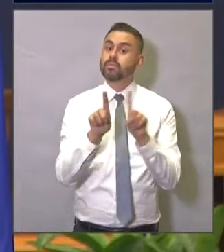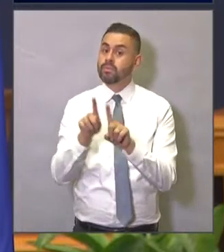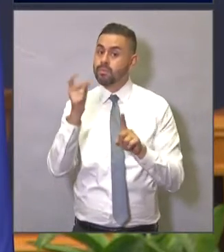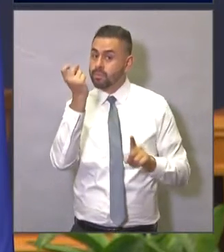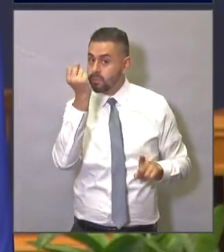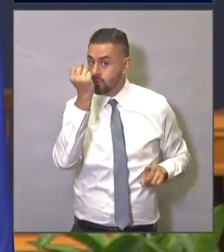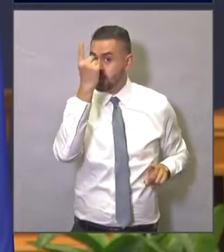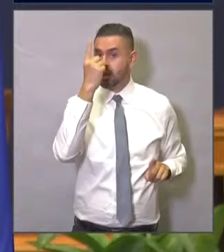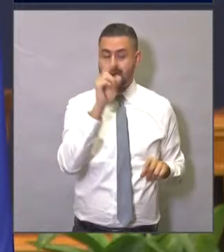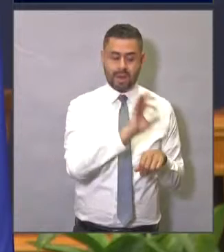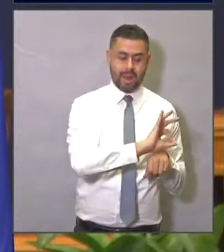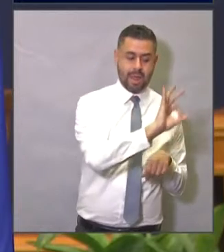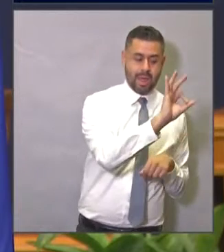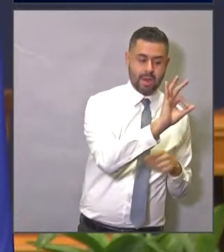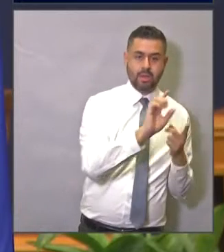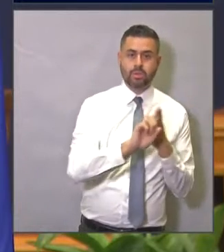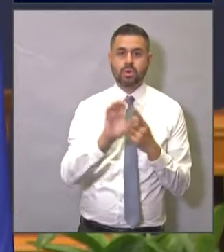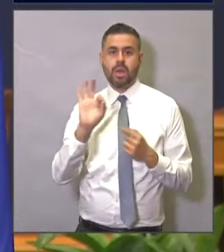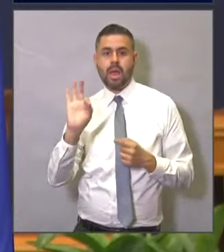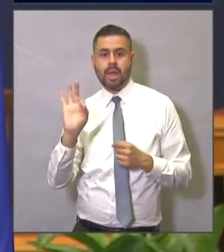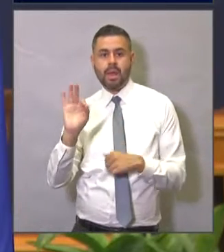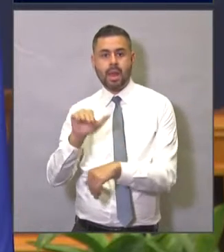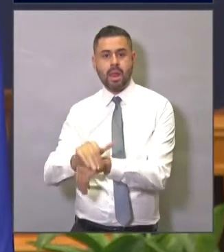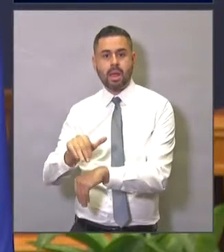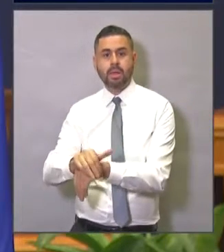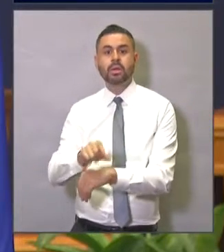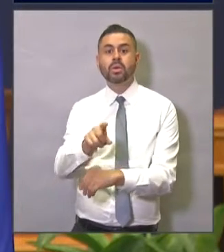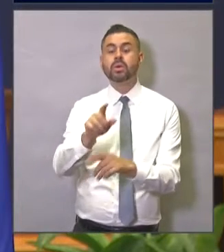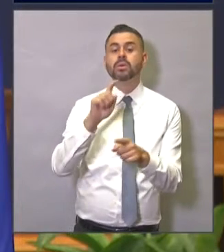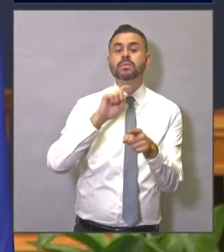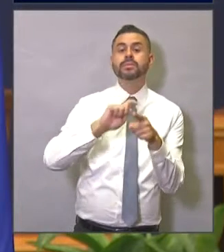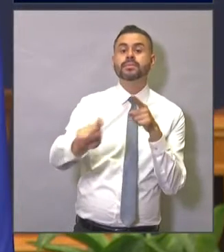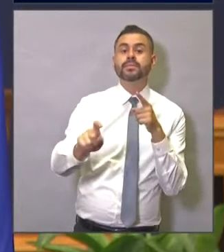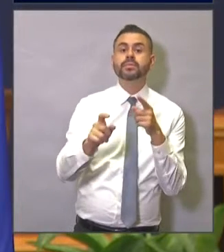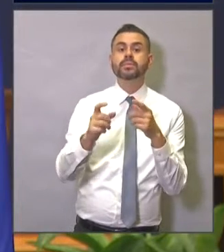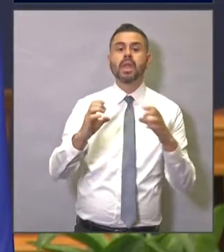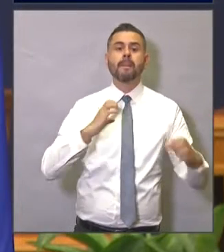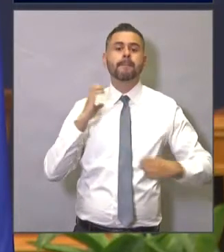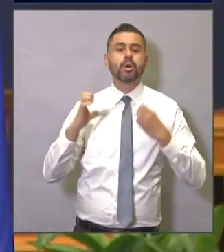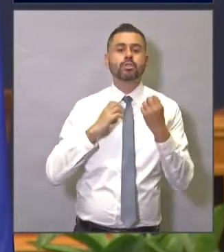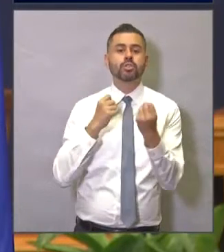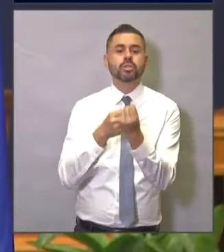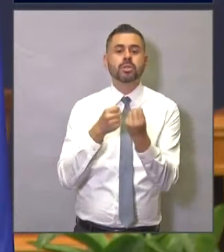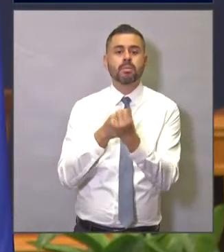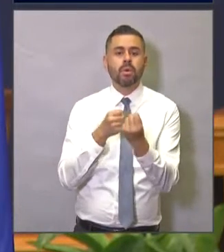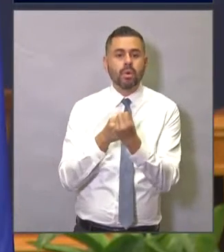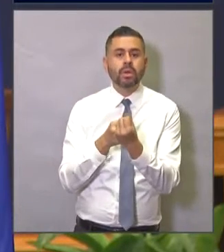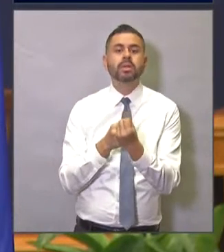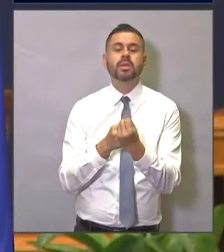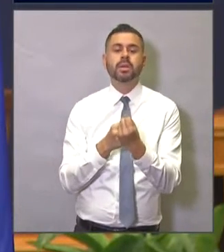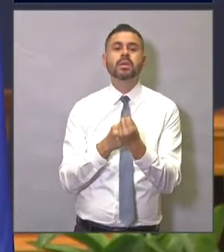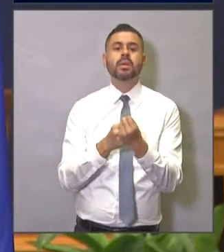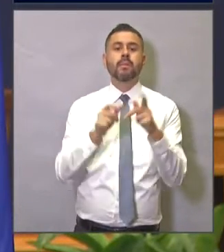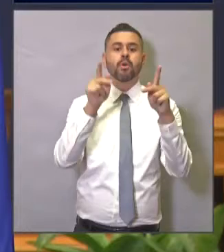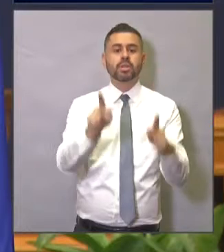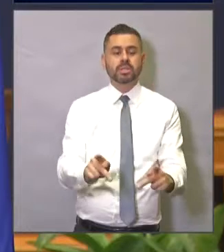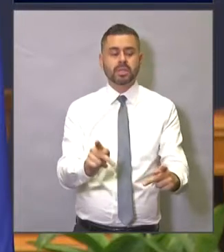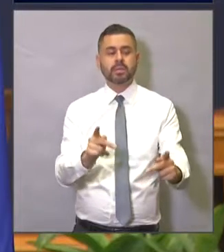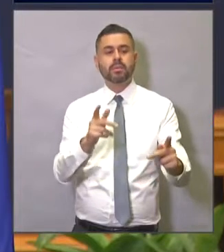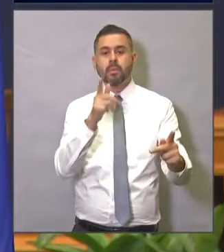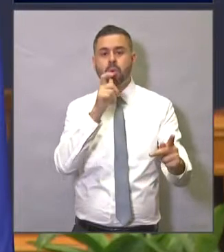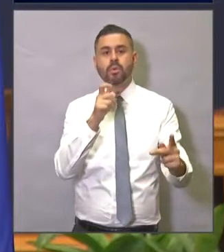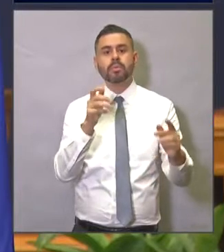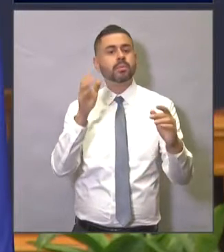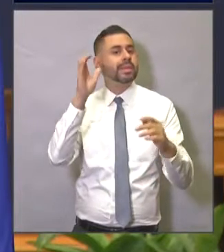días de 9 a.m. a 9 p.m. puede acceder a la línea de apoyo emocional con oyentes que participan